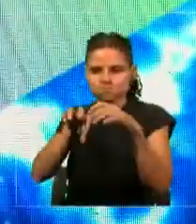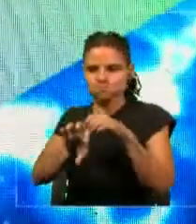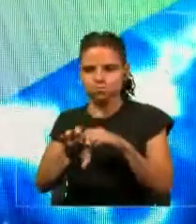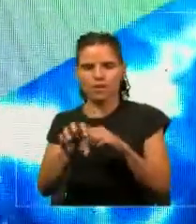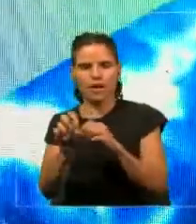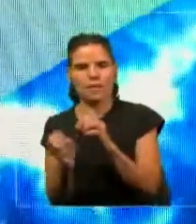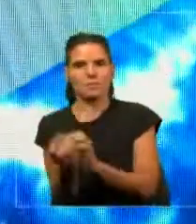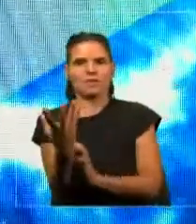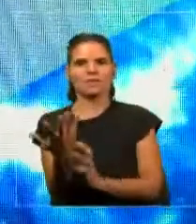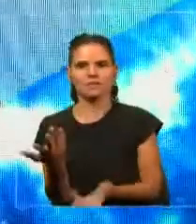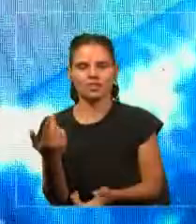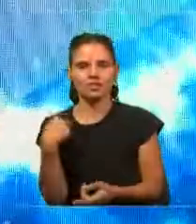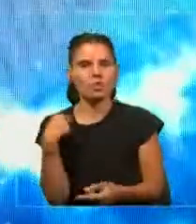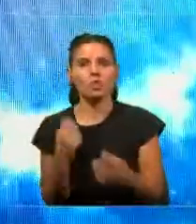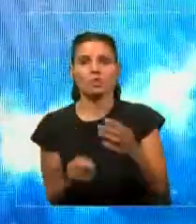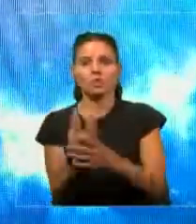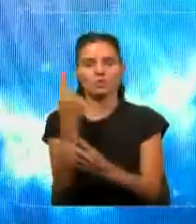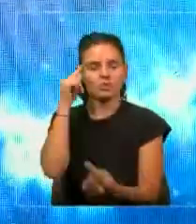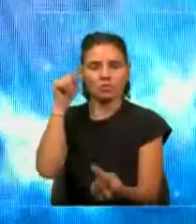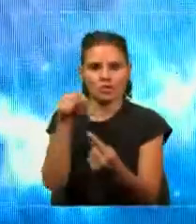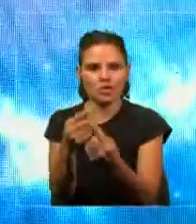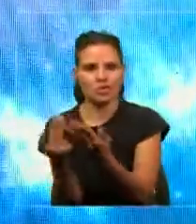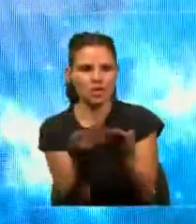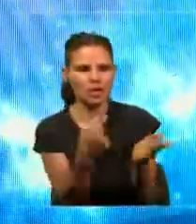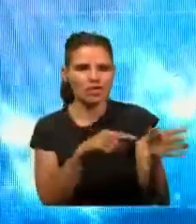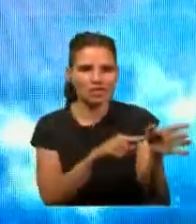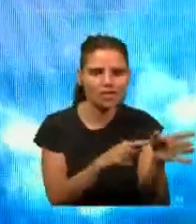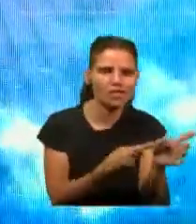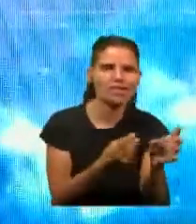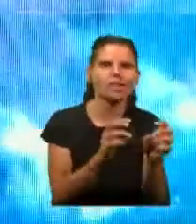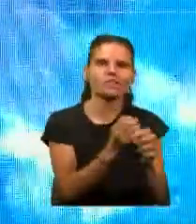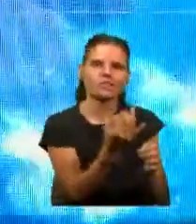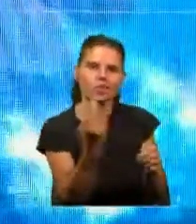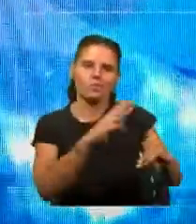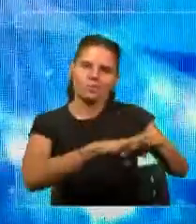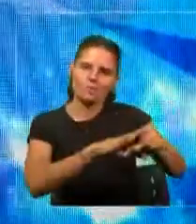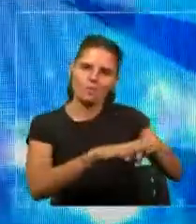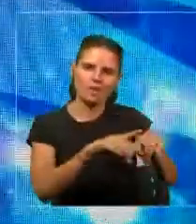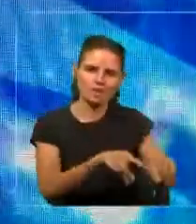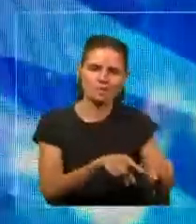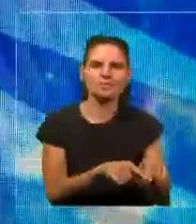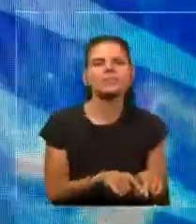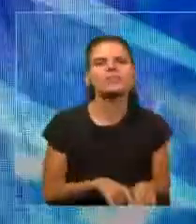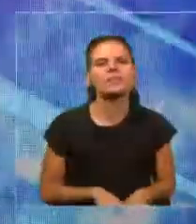otra misión que se le entrega a las tecnologías numéricas y que es bastante